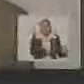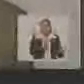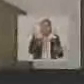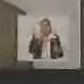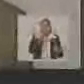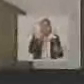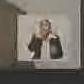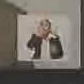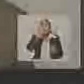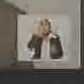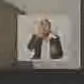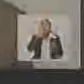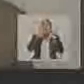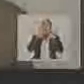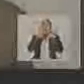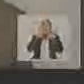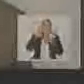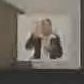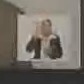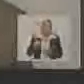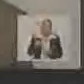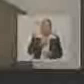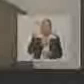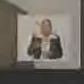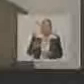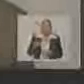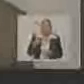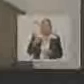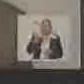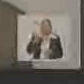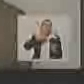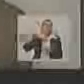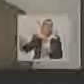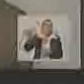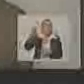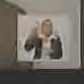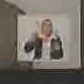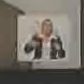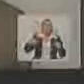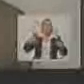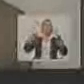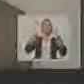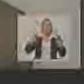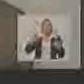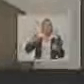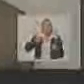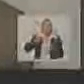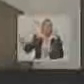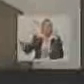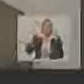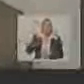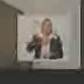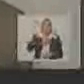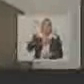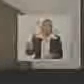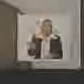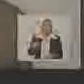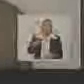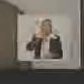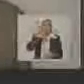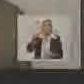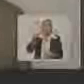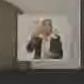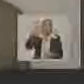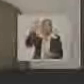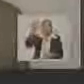represión genera más violencia. El abandono de los jóvenes que se sienten olvidados va a su vez a producir